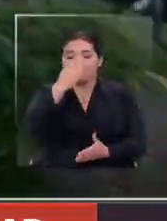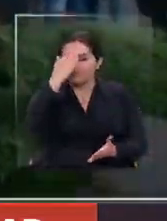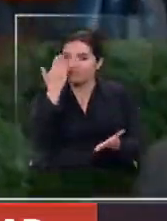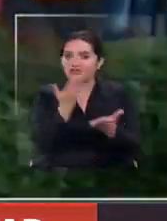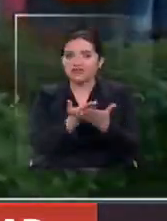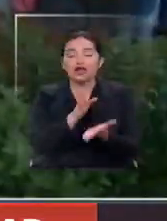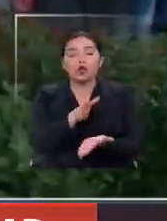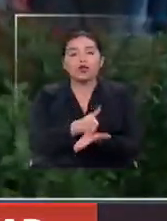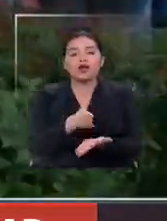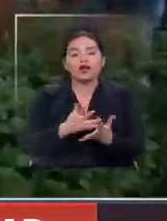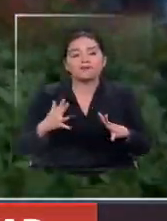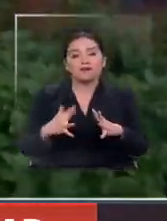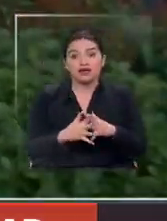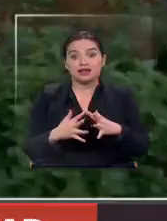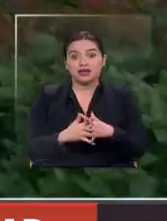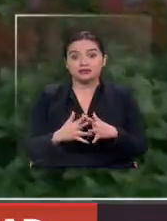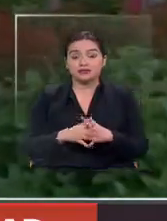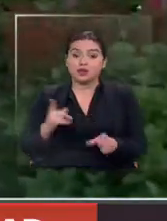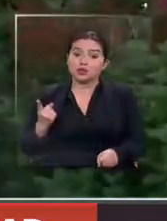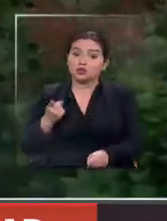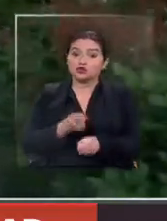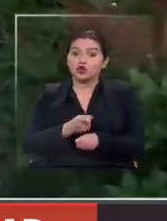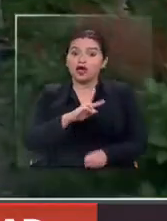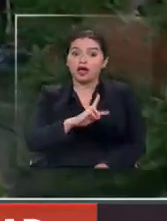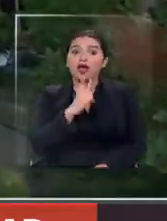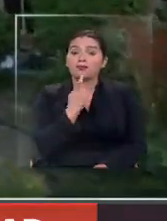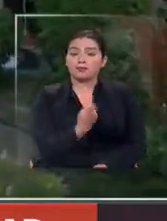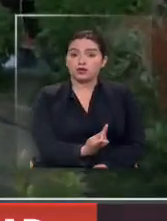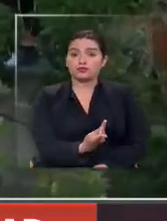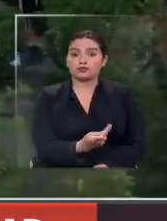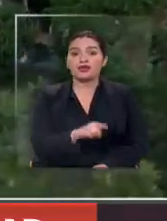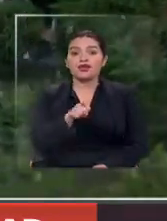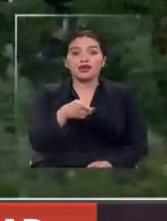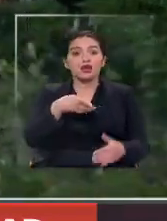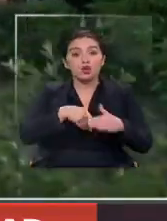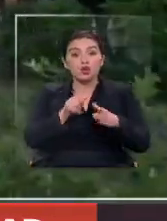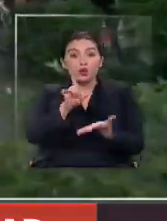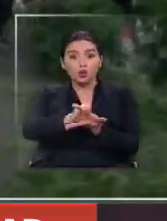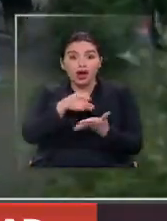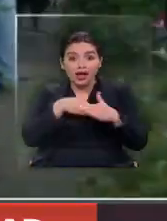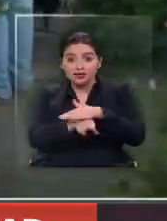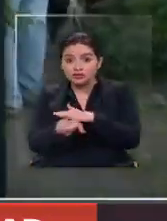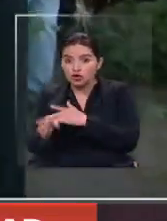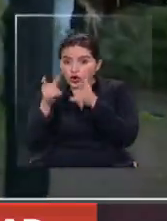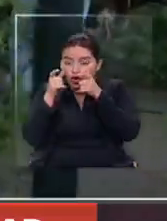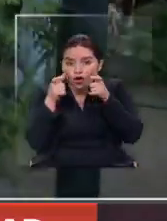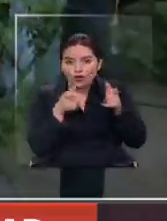escuela militar. Esa instrucción cambió y de ahí el acceso fue controlado, pero